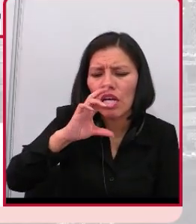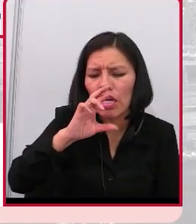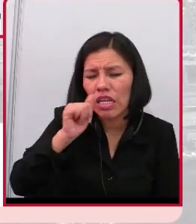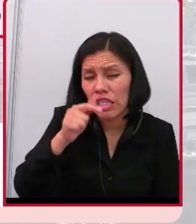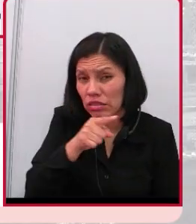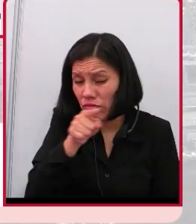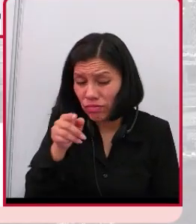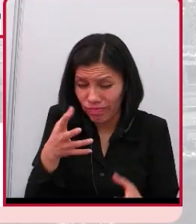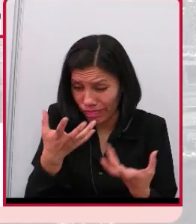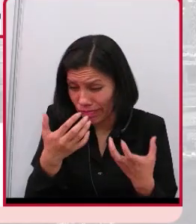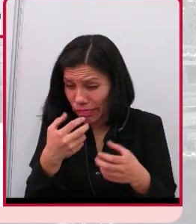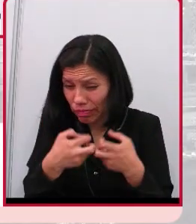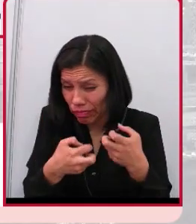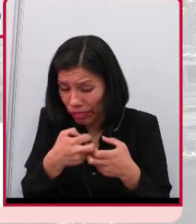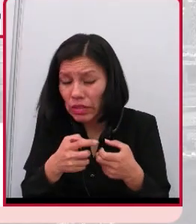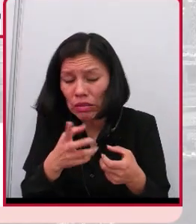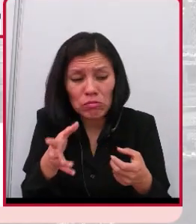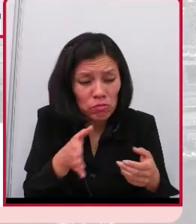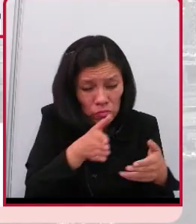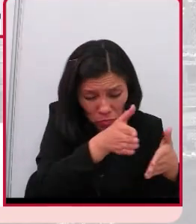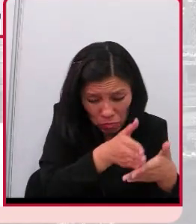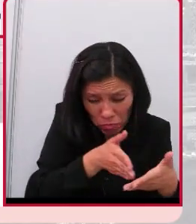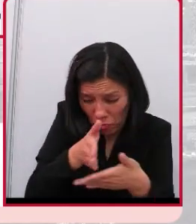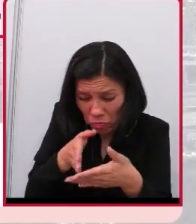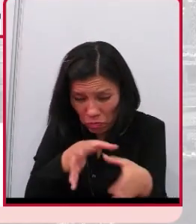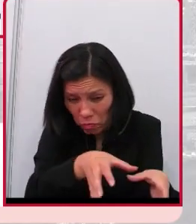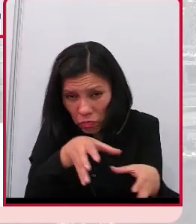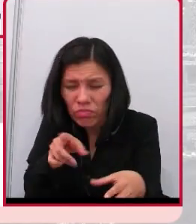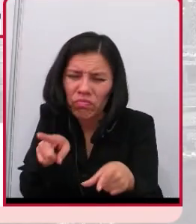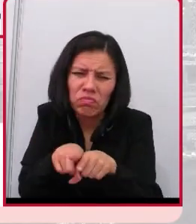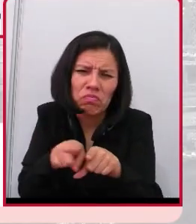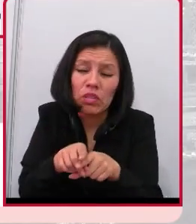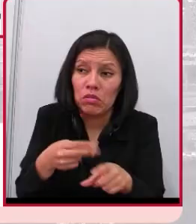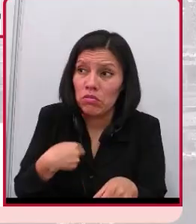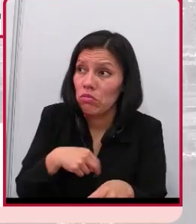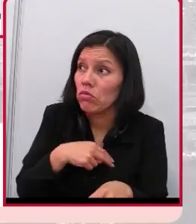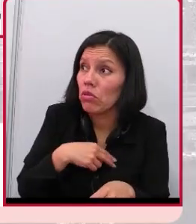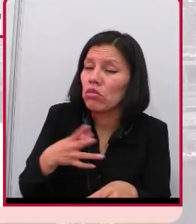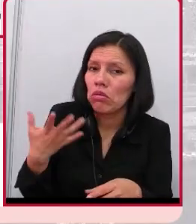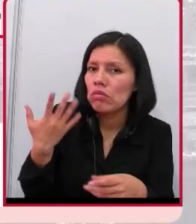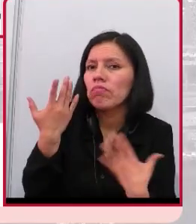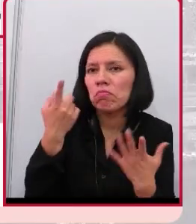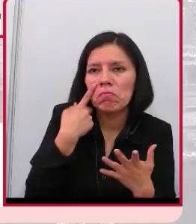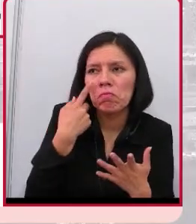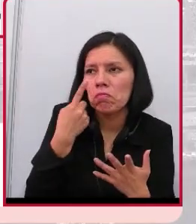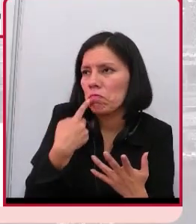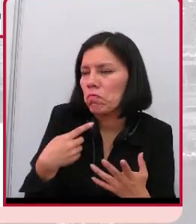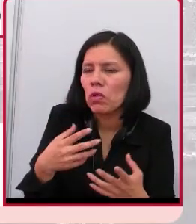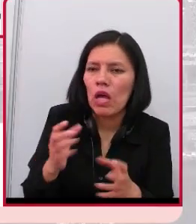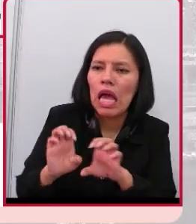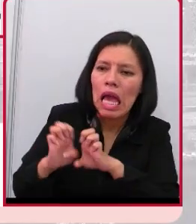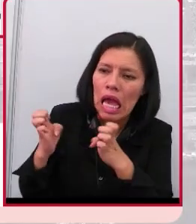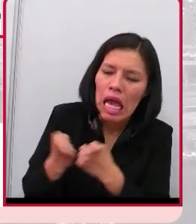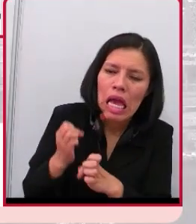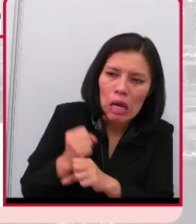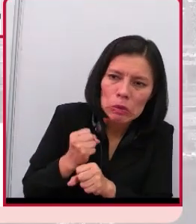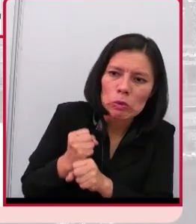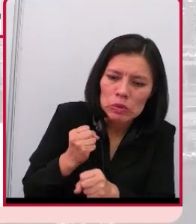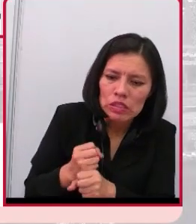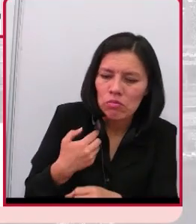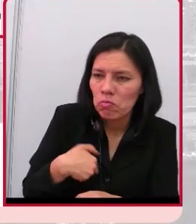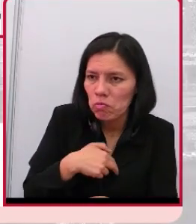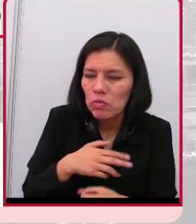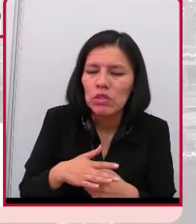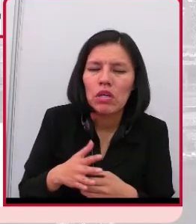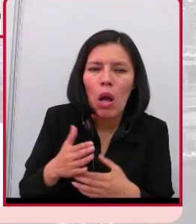problemática e inténtenlo. Ahí nuestro equipo, como siempre, somos conocidos, somos parte de un solo equipo, ingenieros de procesos